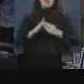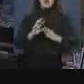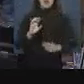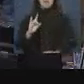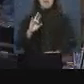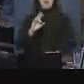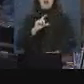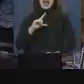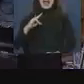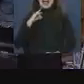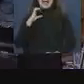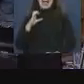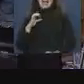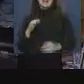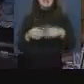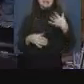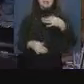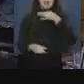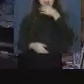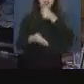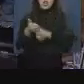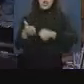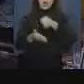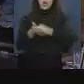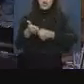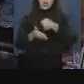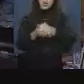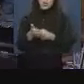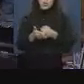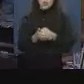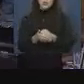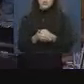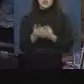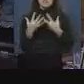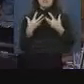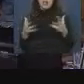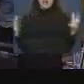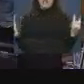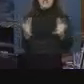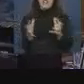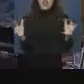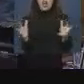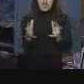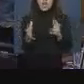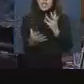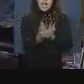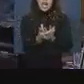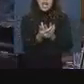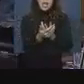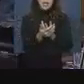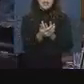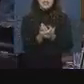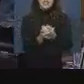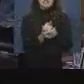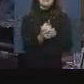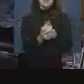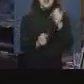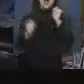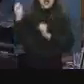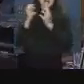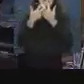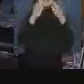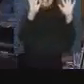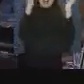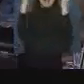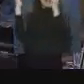ejemplo ha sido categórica en luchar contra la remetida violenta que han tenido en esa zona las forestales que